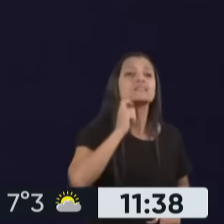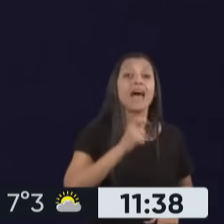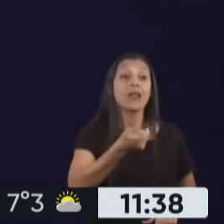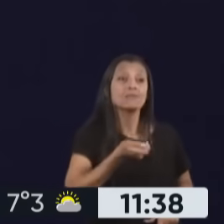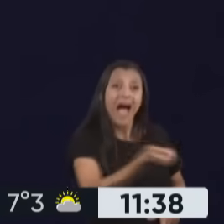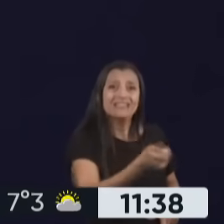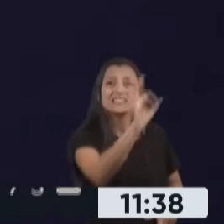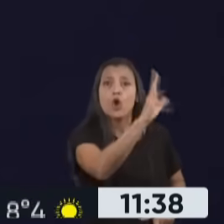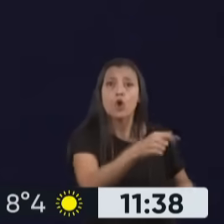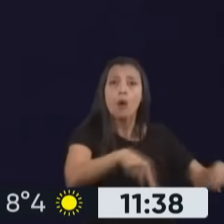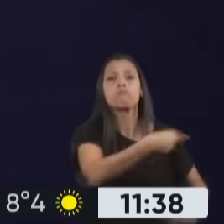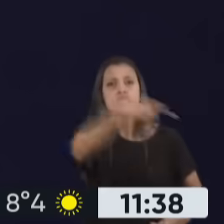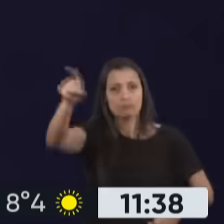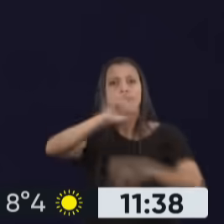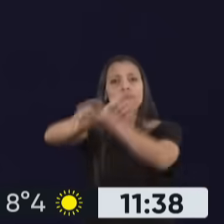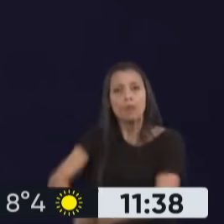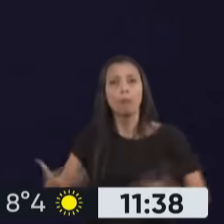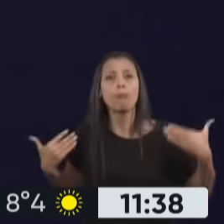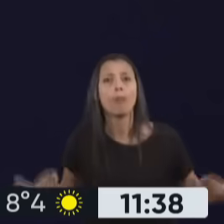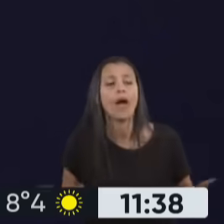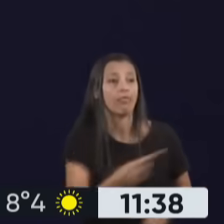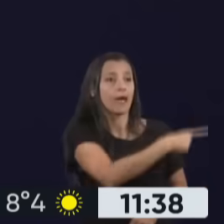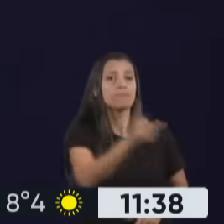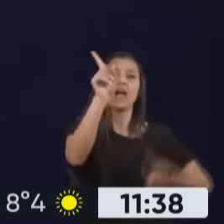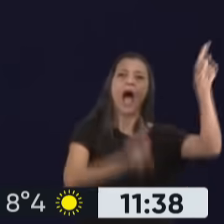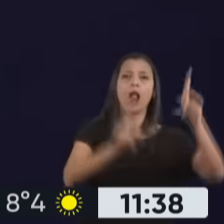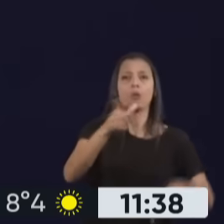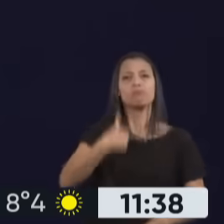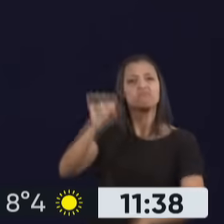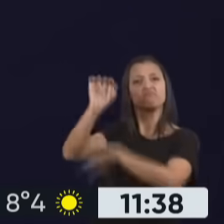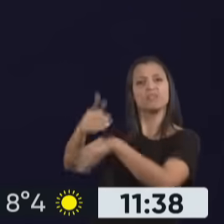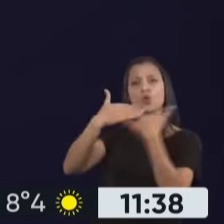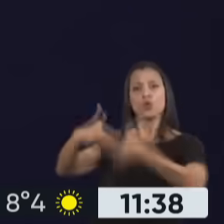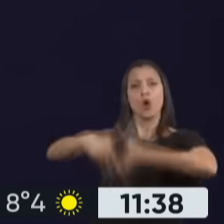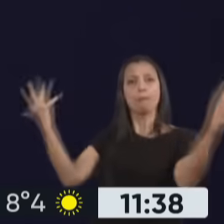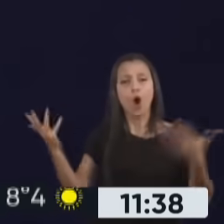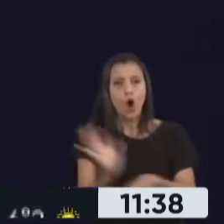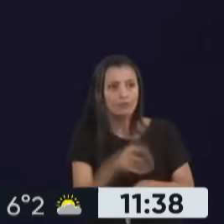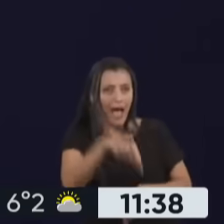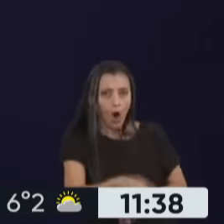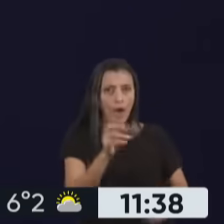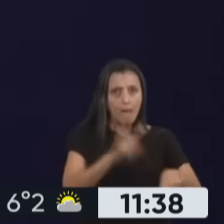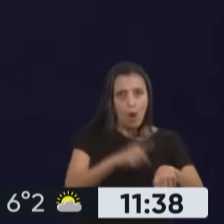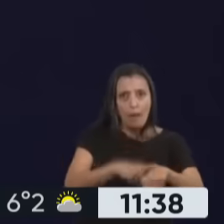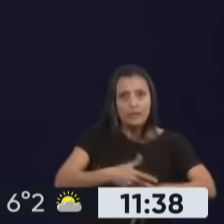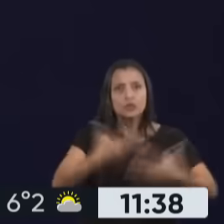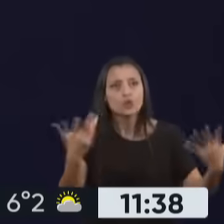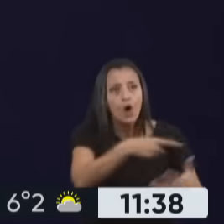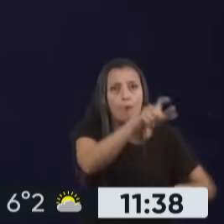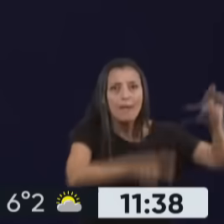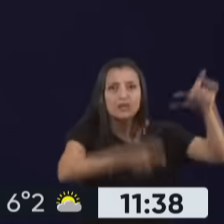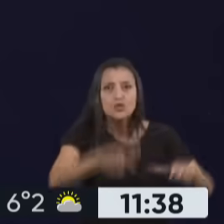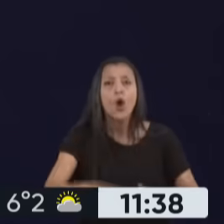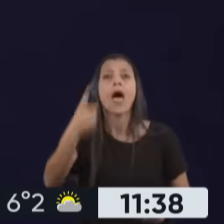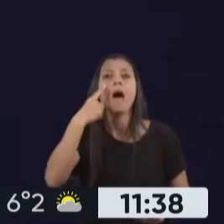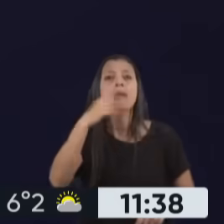acorde. Pero a algunos parece no importarles el baño de sangre al que están sometidos los